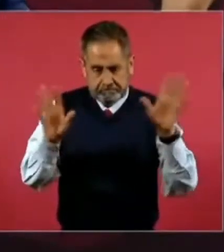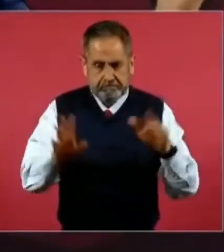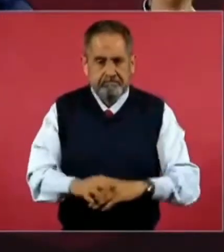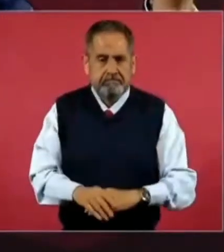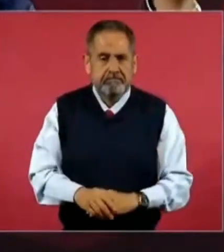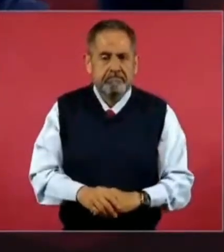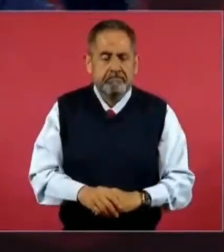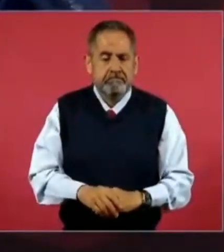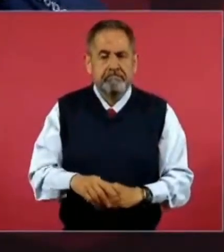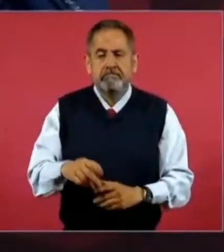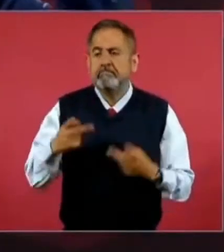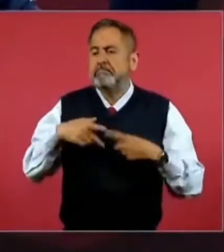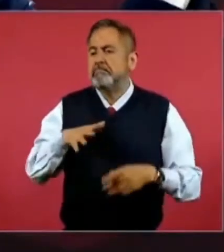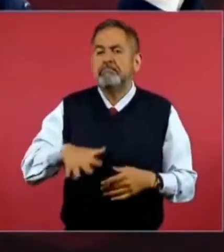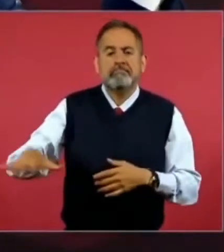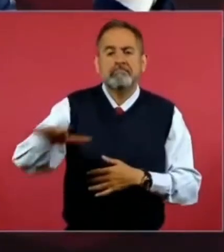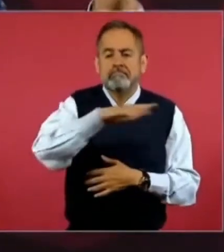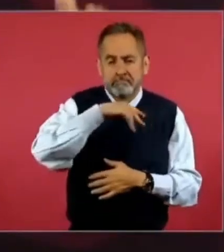el pueblo de México es